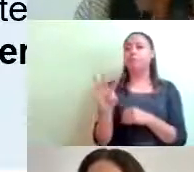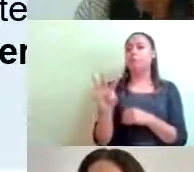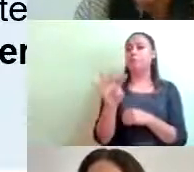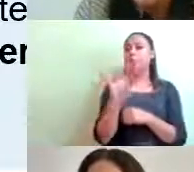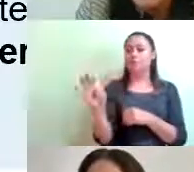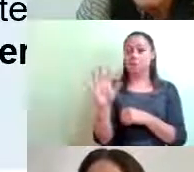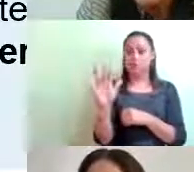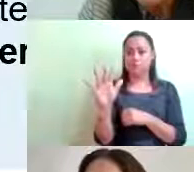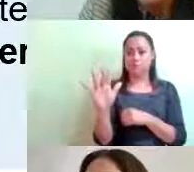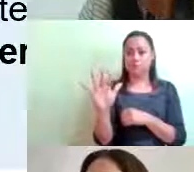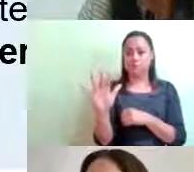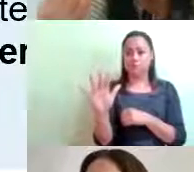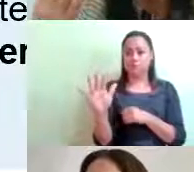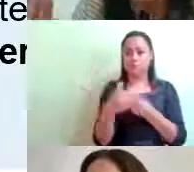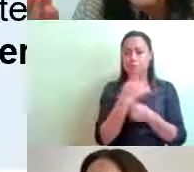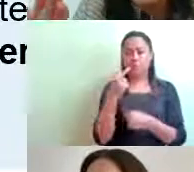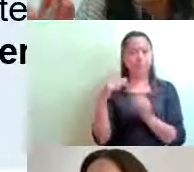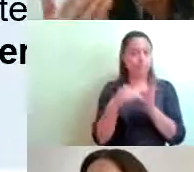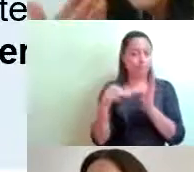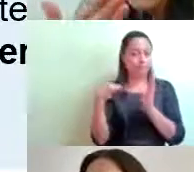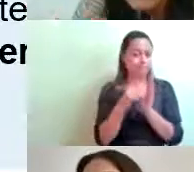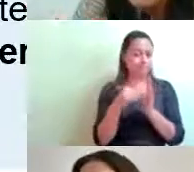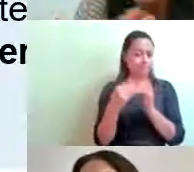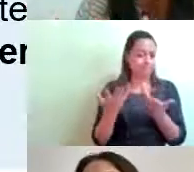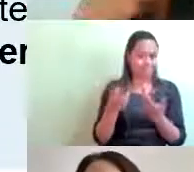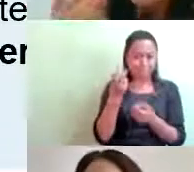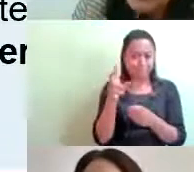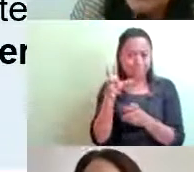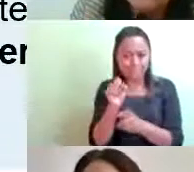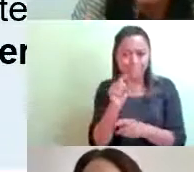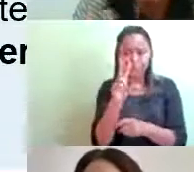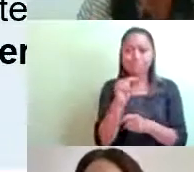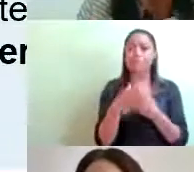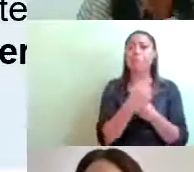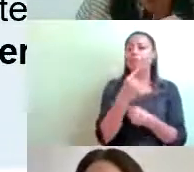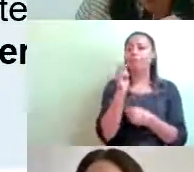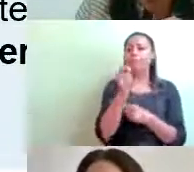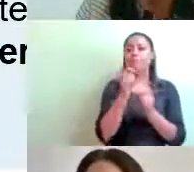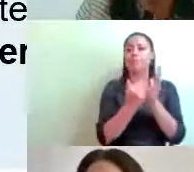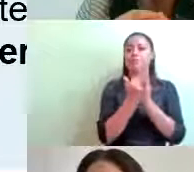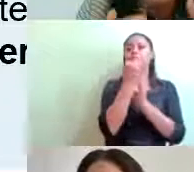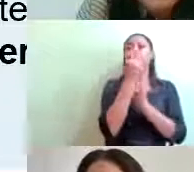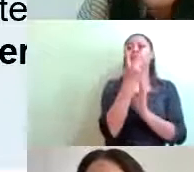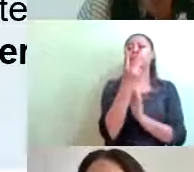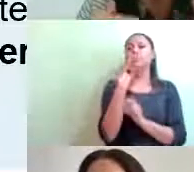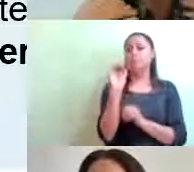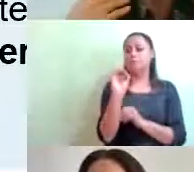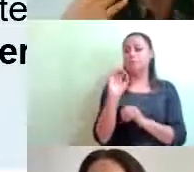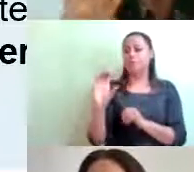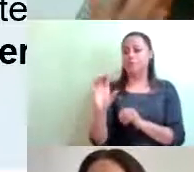no quisiéramos llegar porque significaría ese incremento de 2 grados centígrados de temperatura y